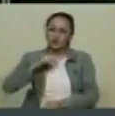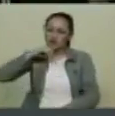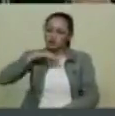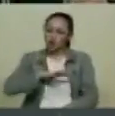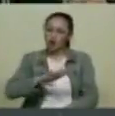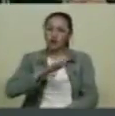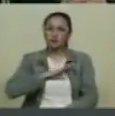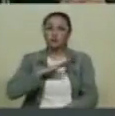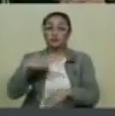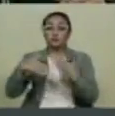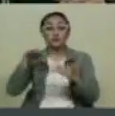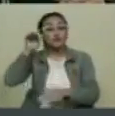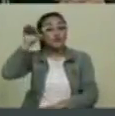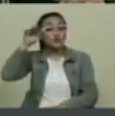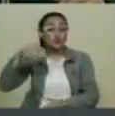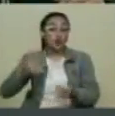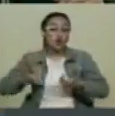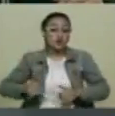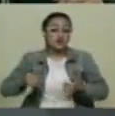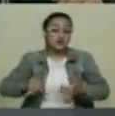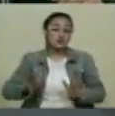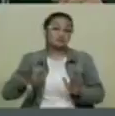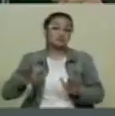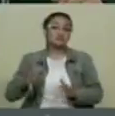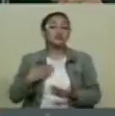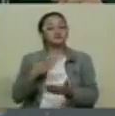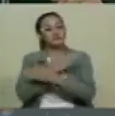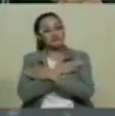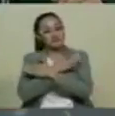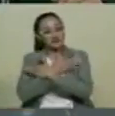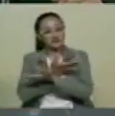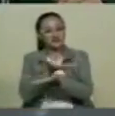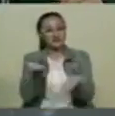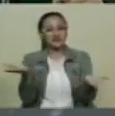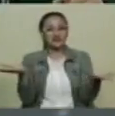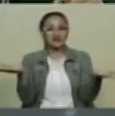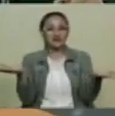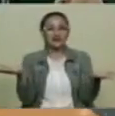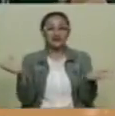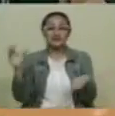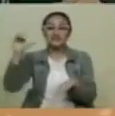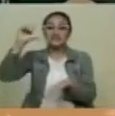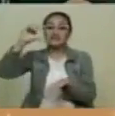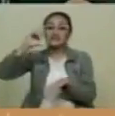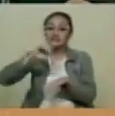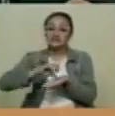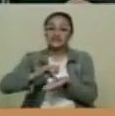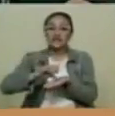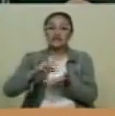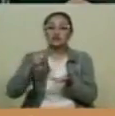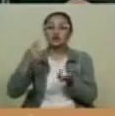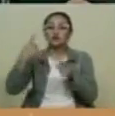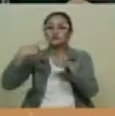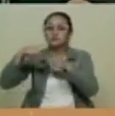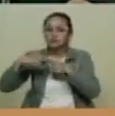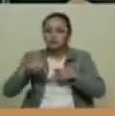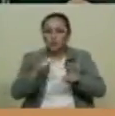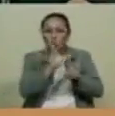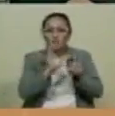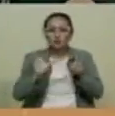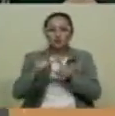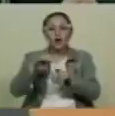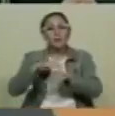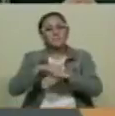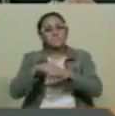para las futuras generaciones. Yo quiero felicitar al Centro para la Diversidad Cultural, al